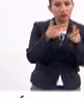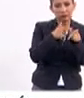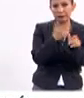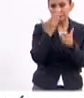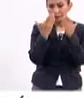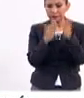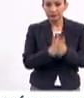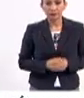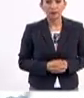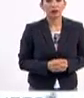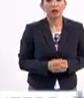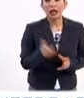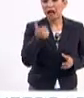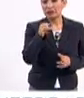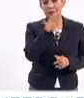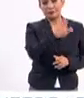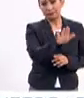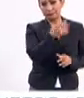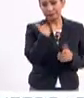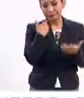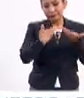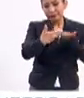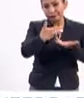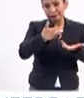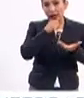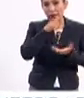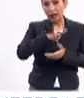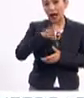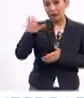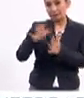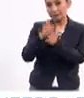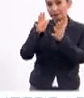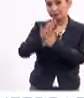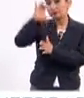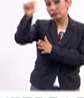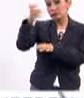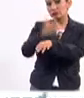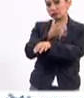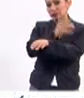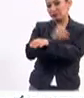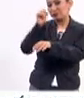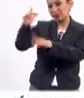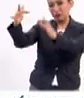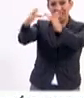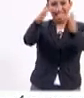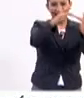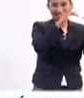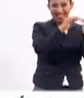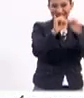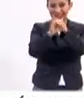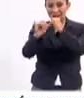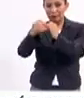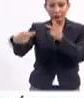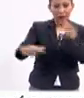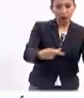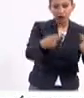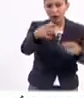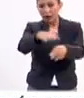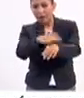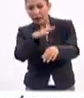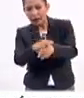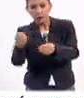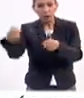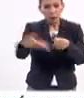continuar estudiando. Y así es como se da este diálogo. También está la participación de otros compañeros que también hacen preguntas,